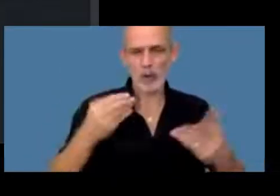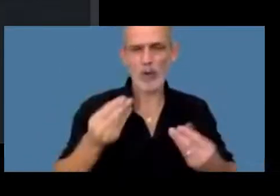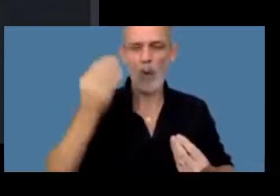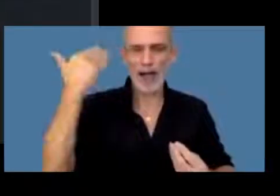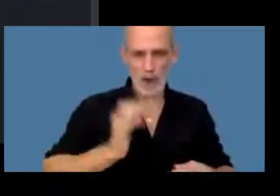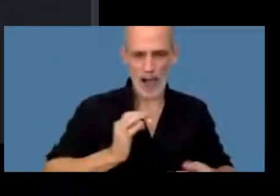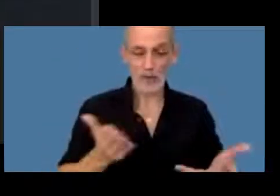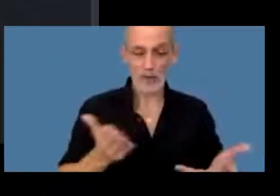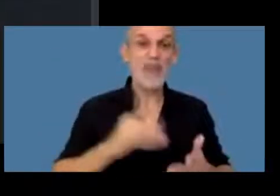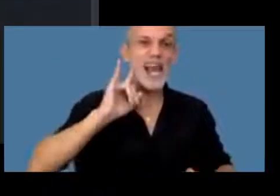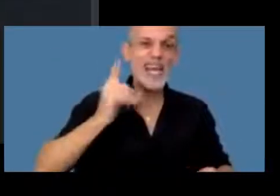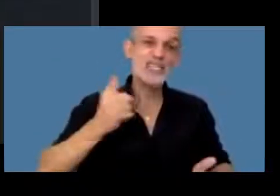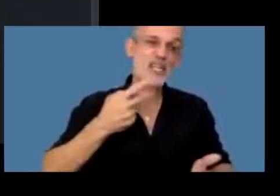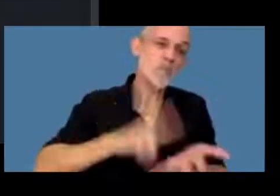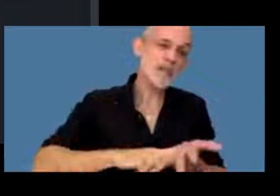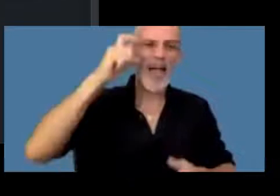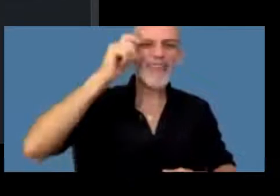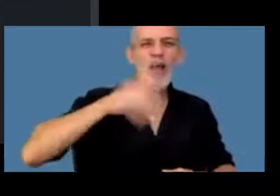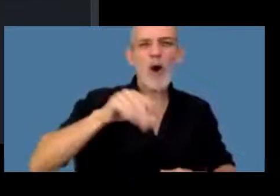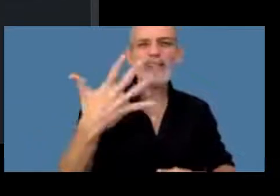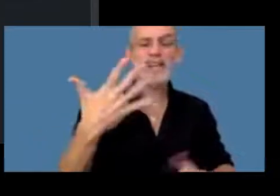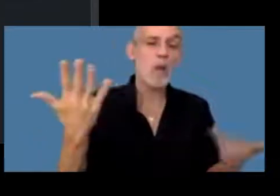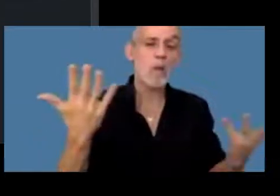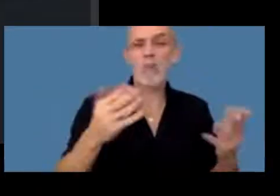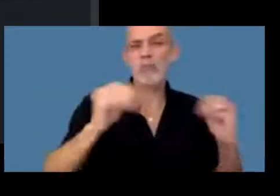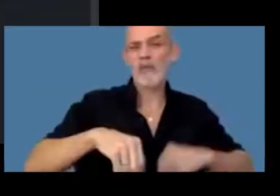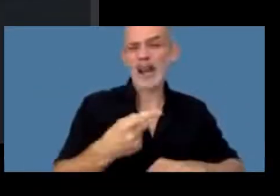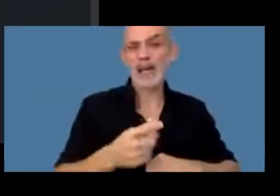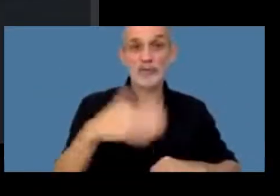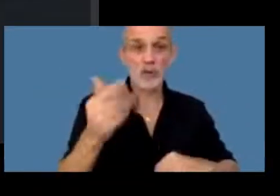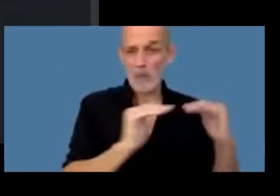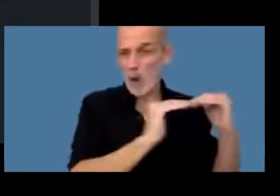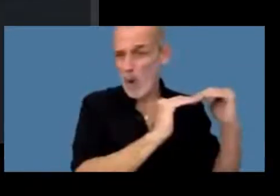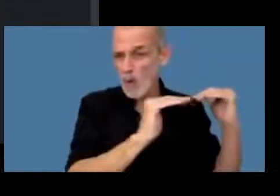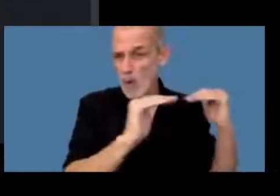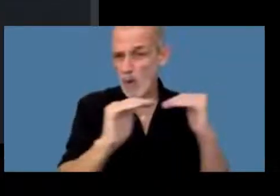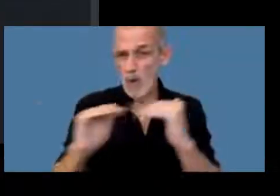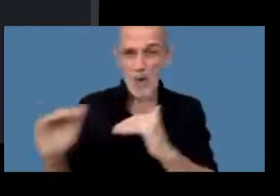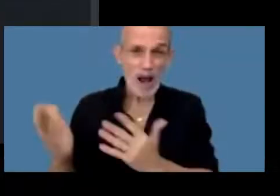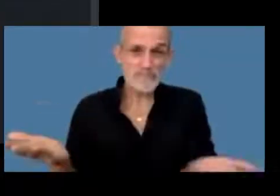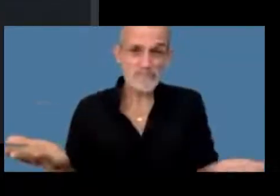leche al 10,5, cosa que no prosperó, pero en general todo lo demás siguió igual.